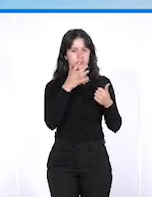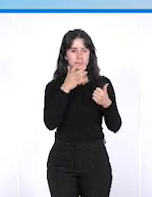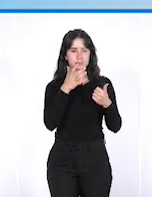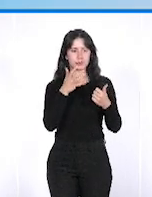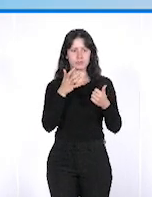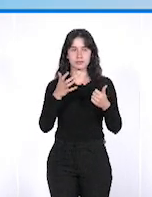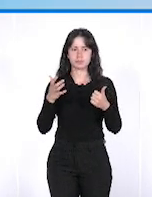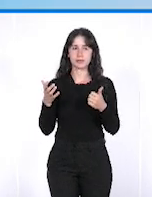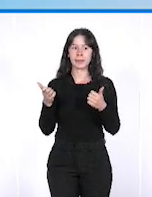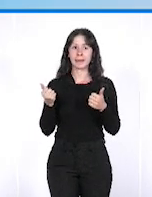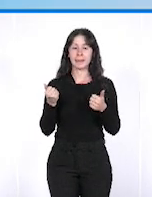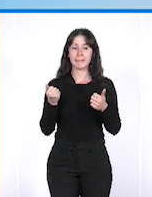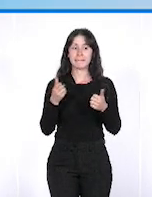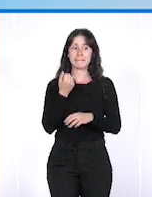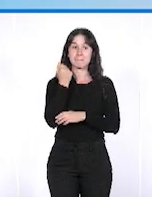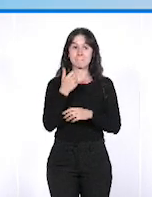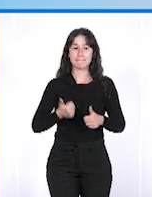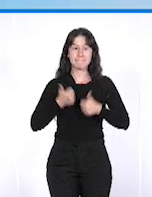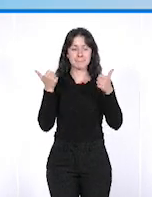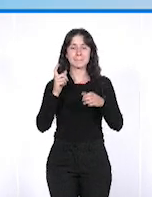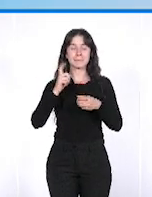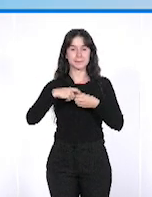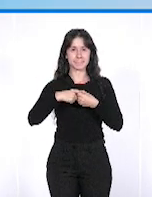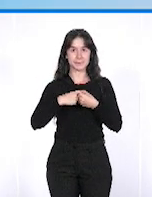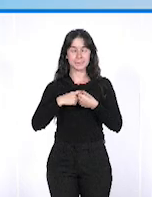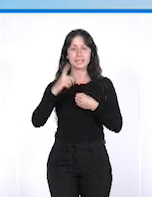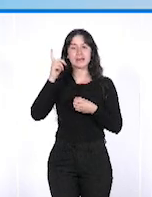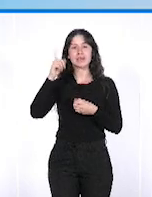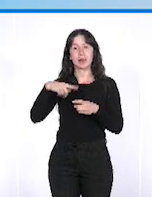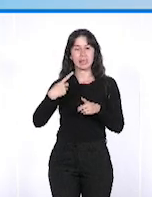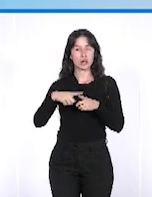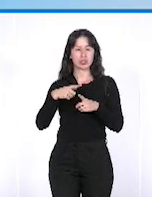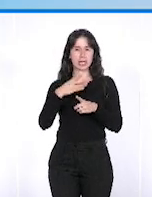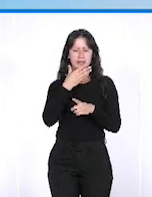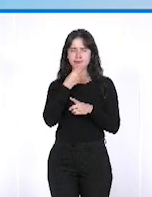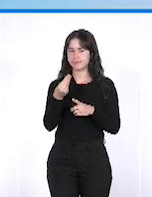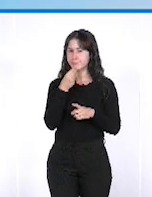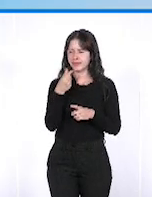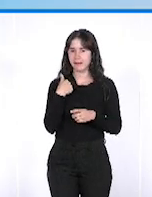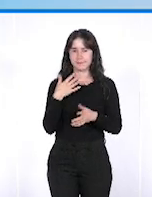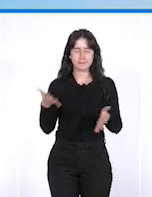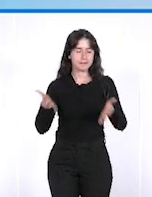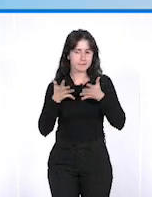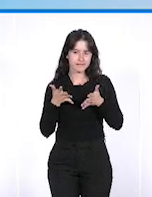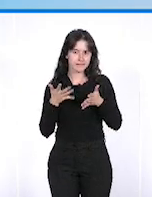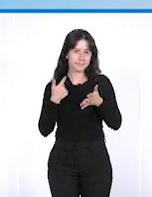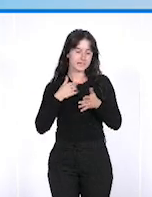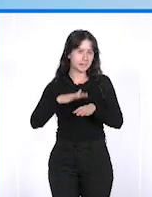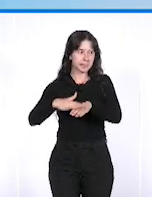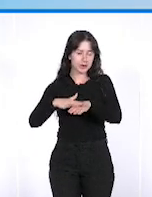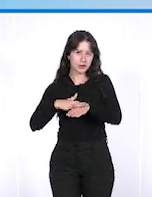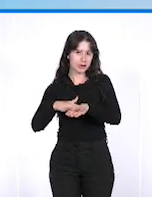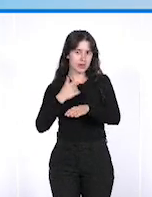para participar y además estamos viendo una cosa cosa muy bonita que a mí me fascina este gráfico me vais a perdonar